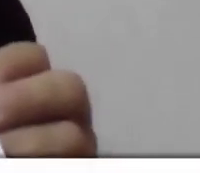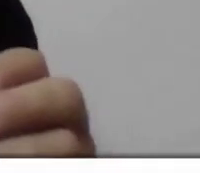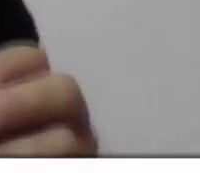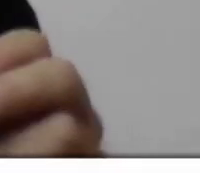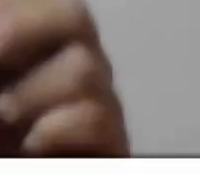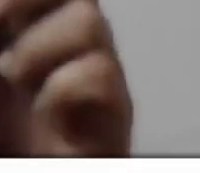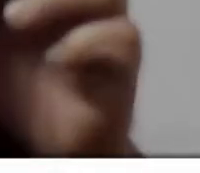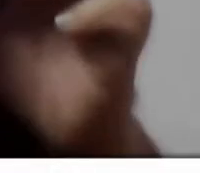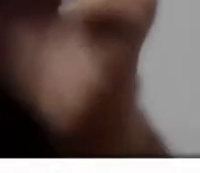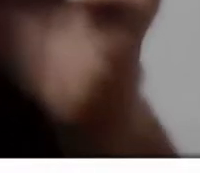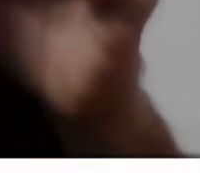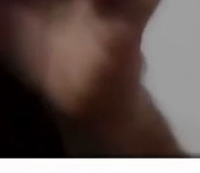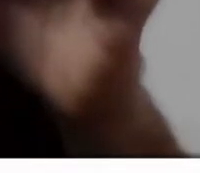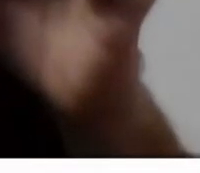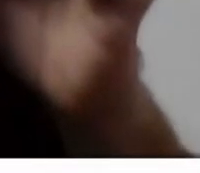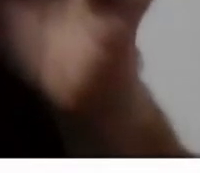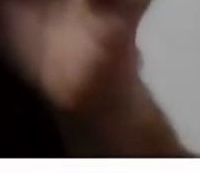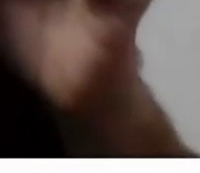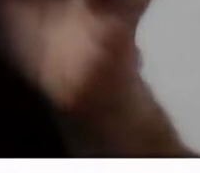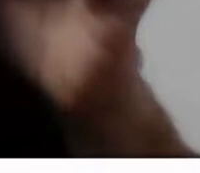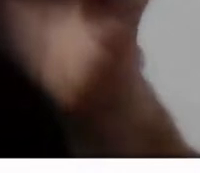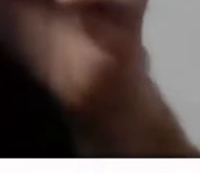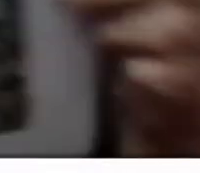Constitución. Aquí.